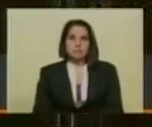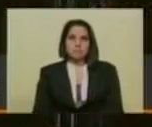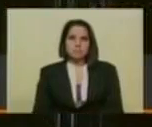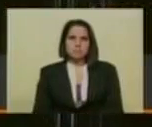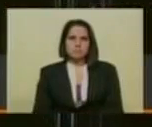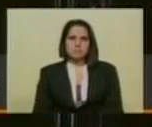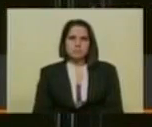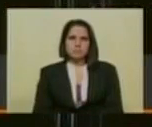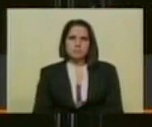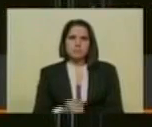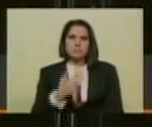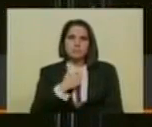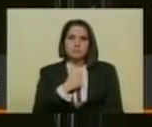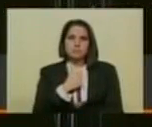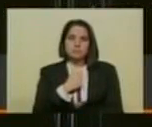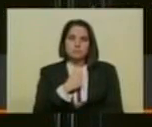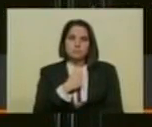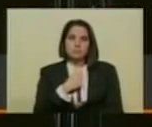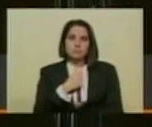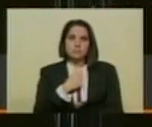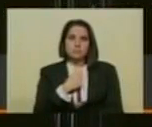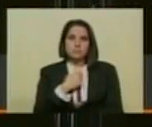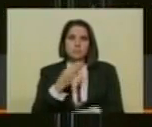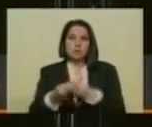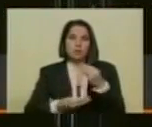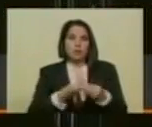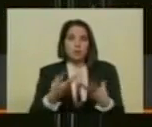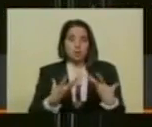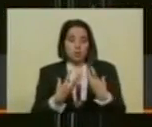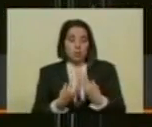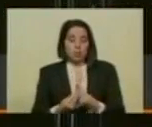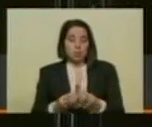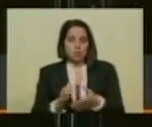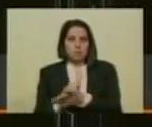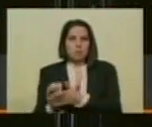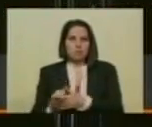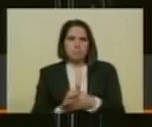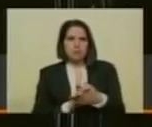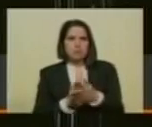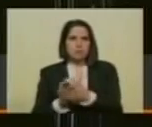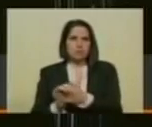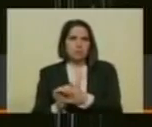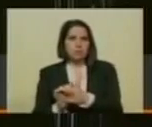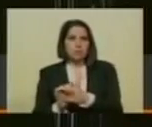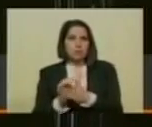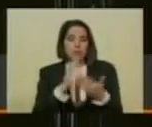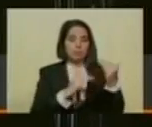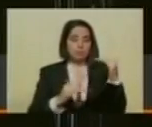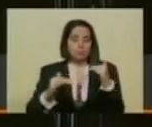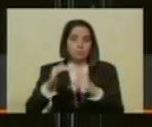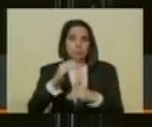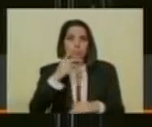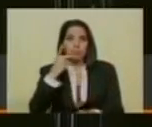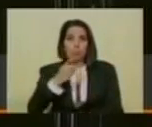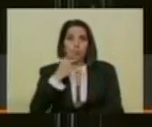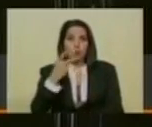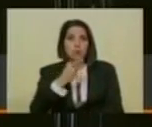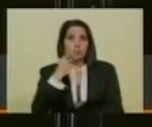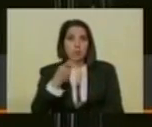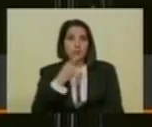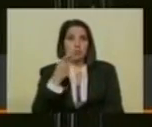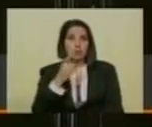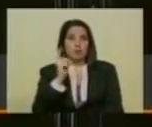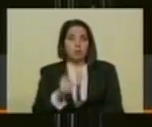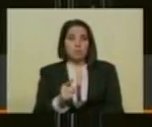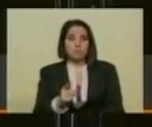yo retomé junto a mis hermanos y compañeros del alto mando político,